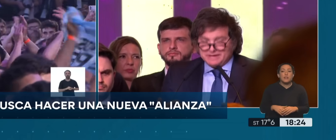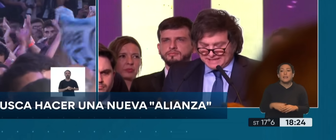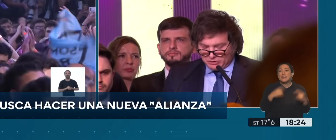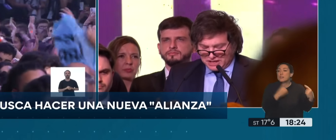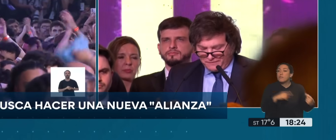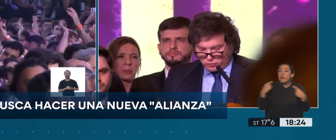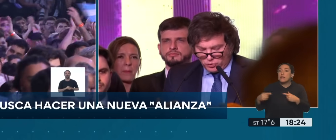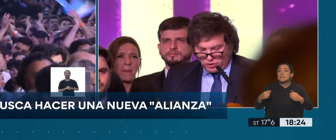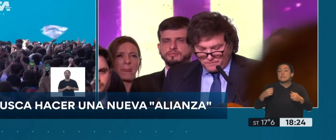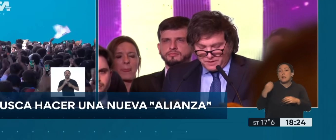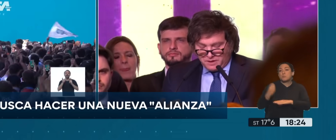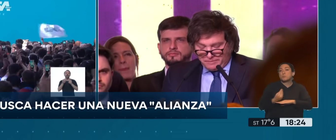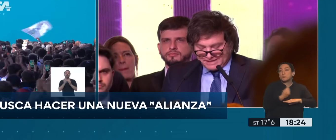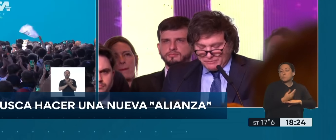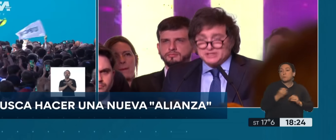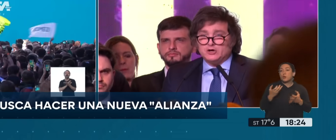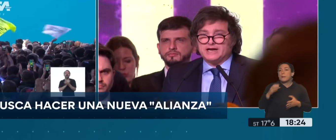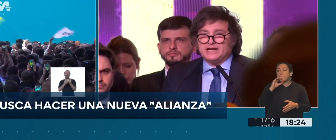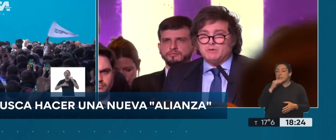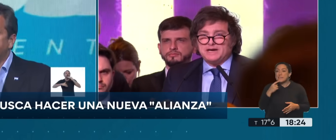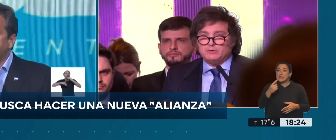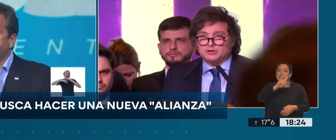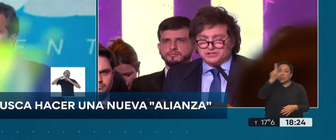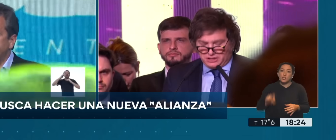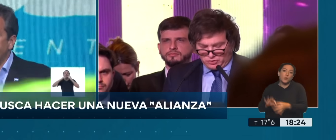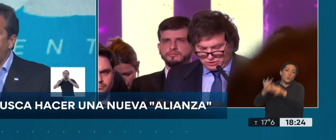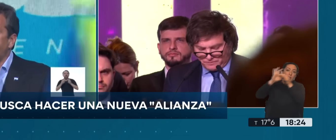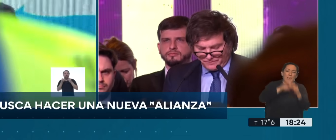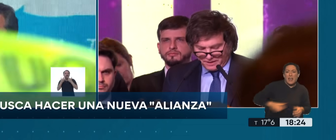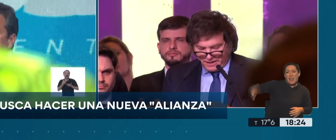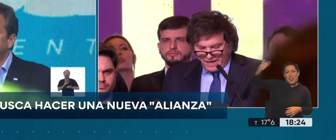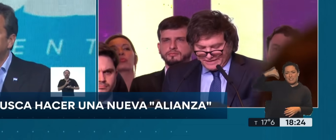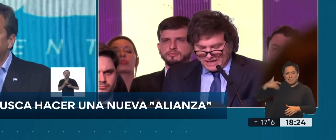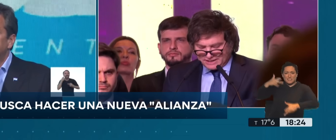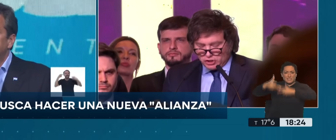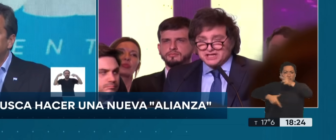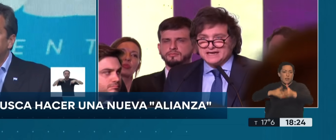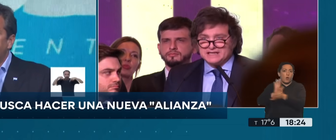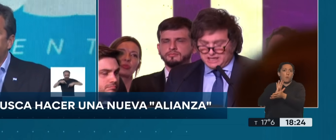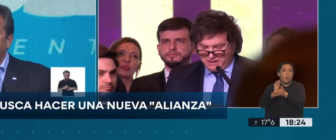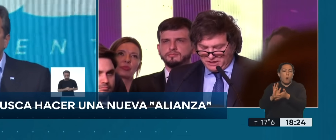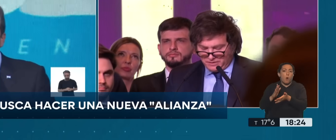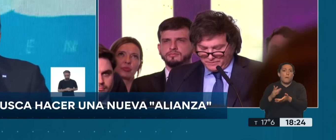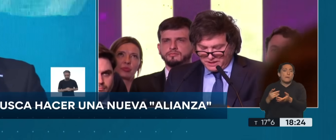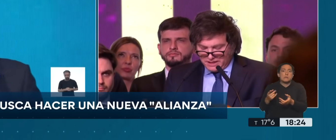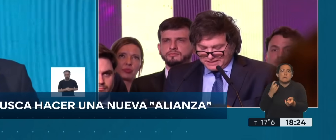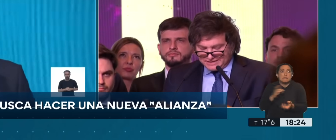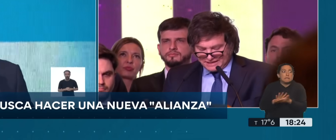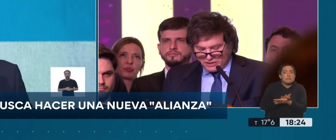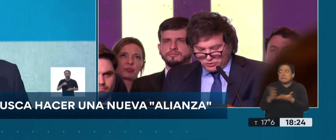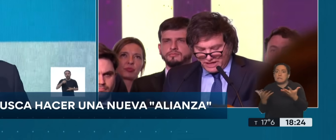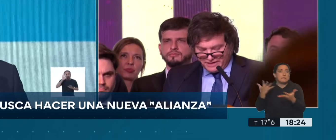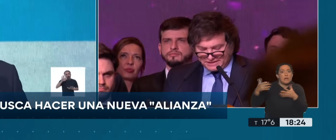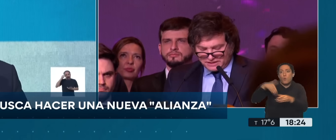distintos porque, bueno, Sergio Massa venía hablando de un gobierno de unidad nacional desde tiempo antes, no como un fenómeno de necesidad